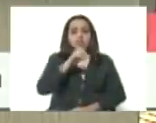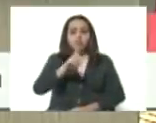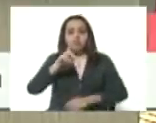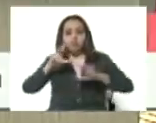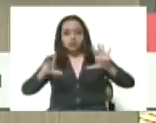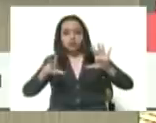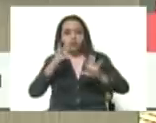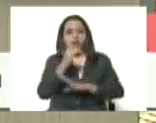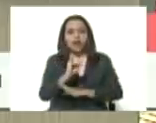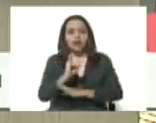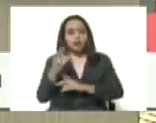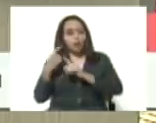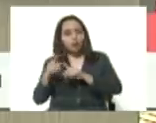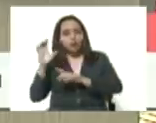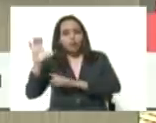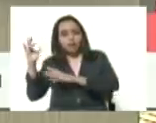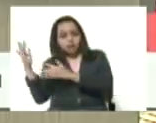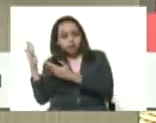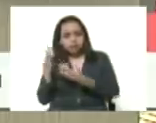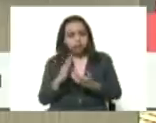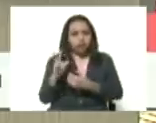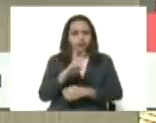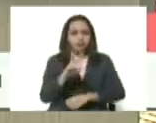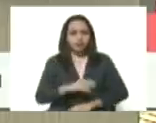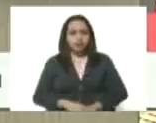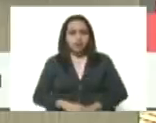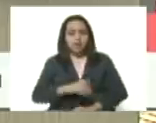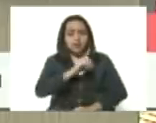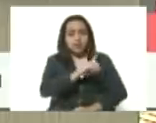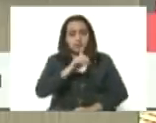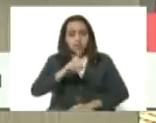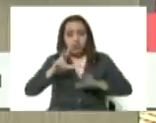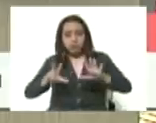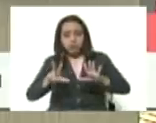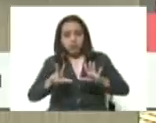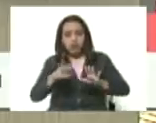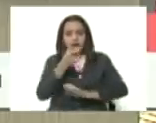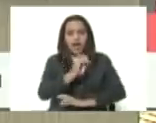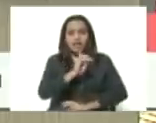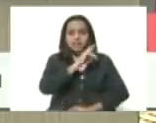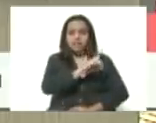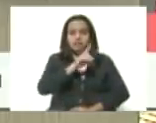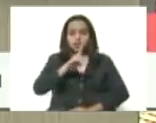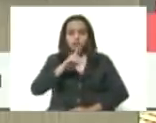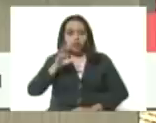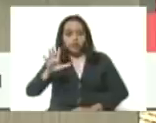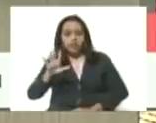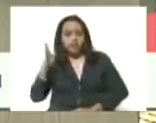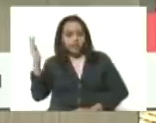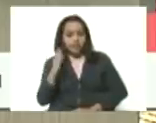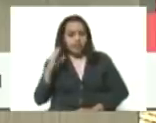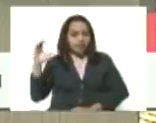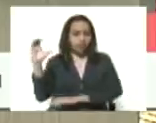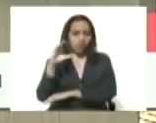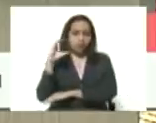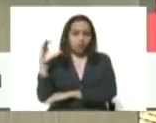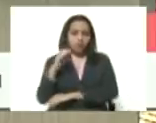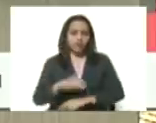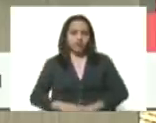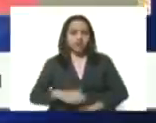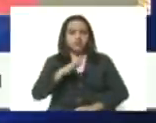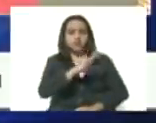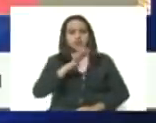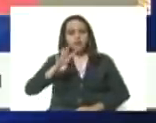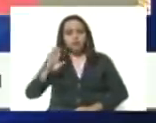casos importados. De ellos, 115 son procedentes de Colombia,